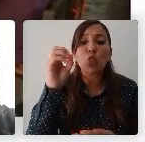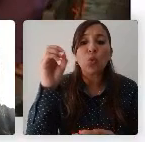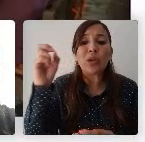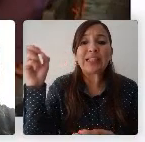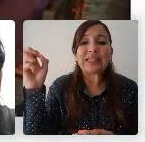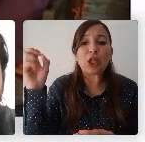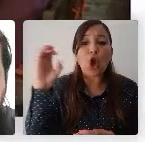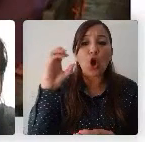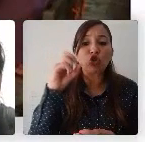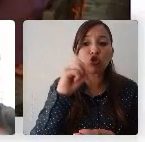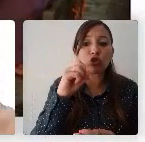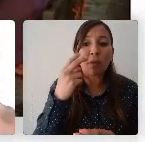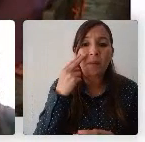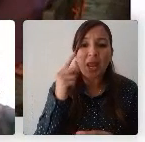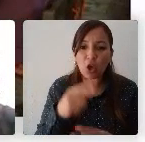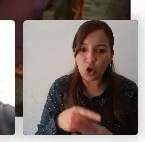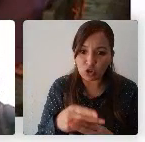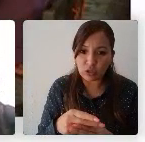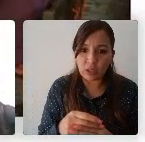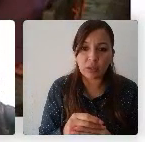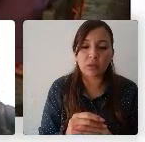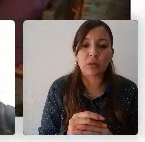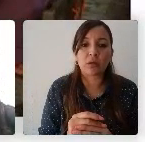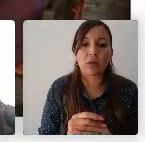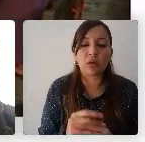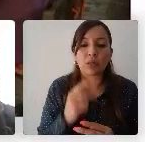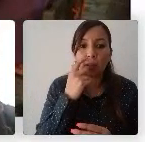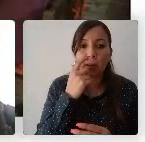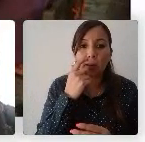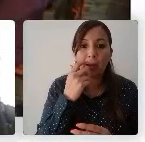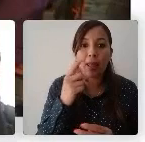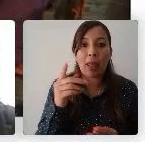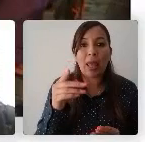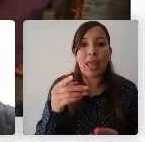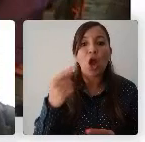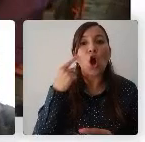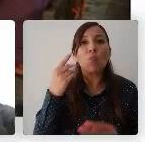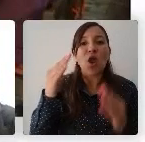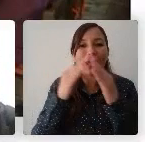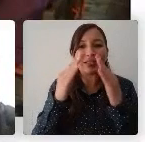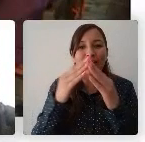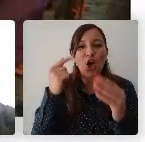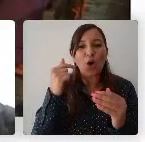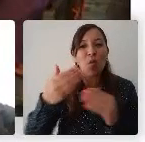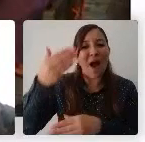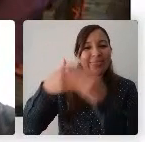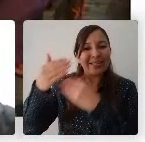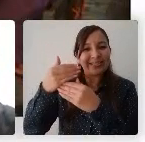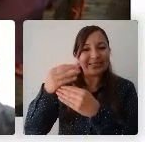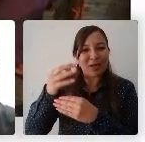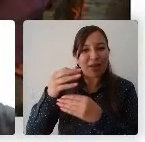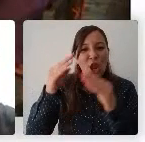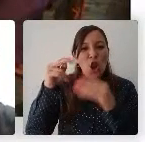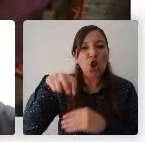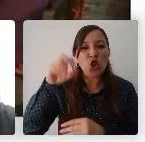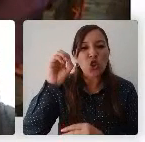al contexto local, ¿no? Con la tipología clásica de las construcciones de la zona norte, ¿no? Entonces, tenemos una